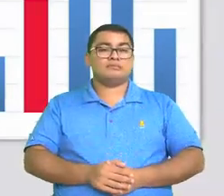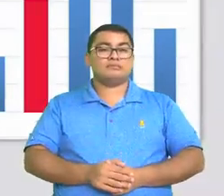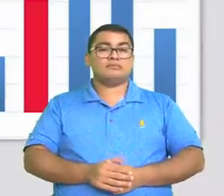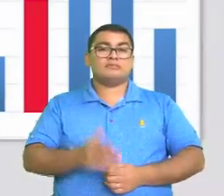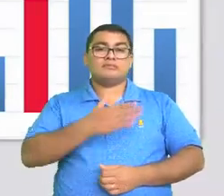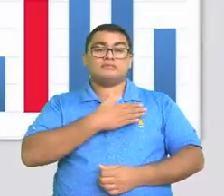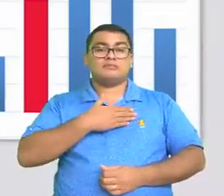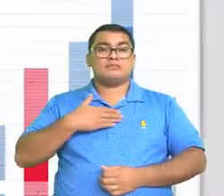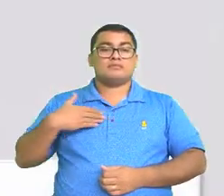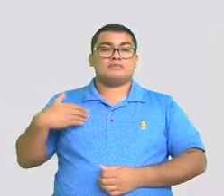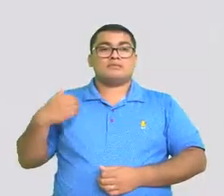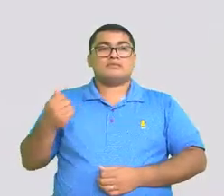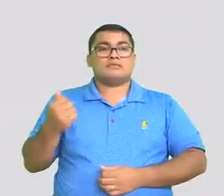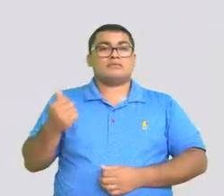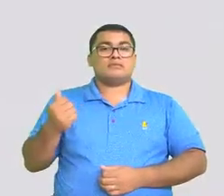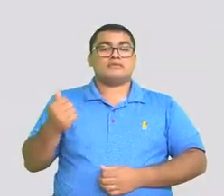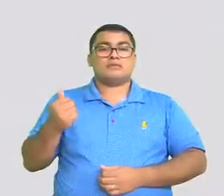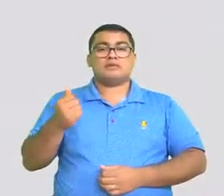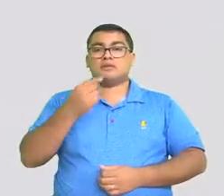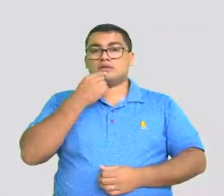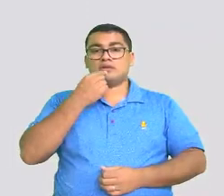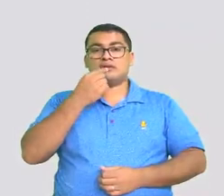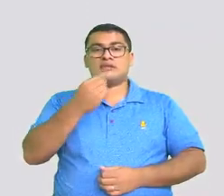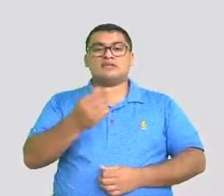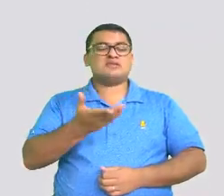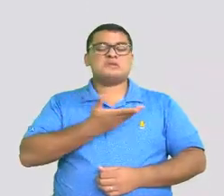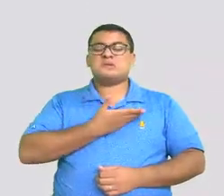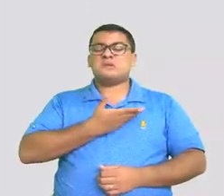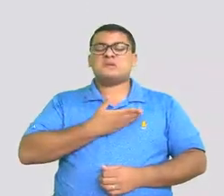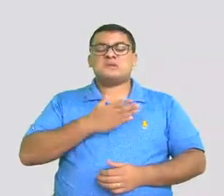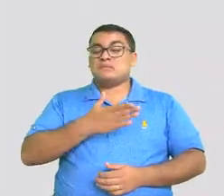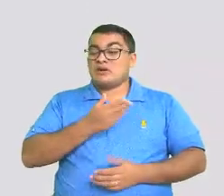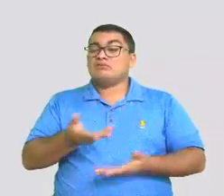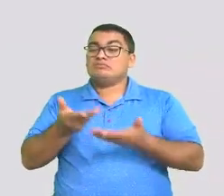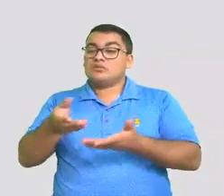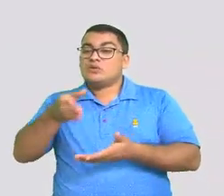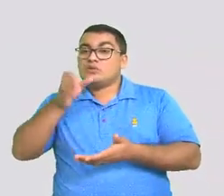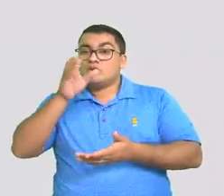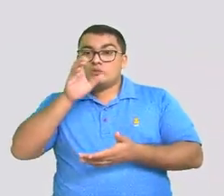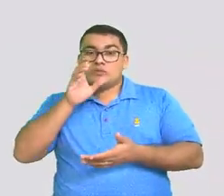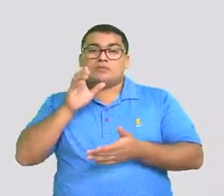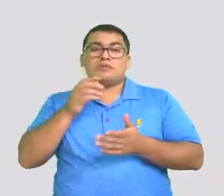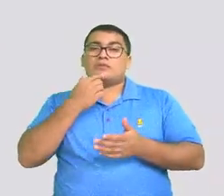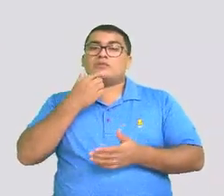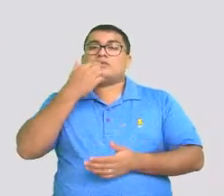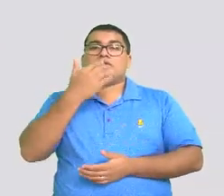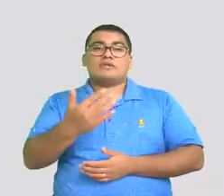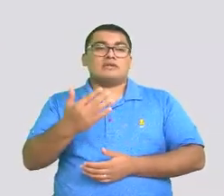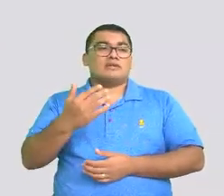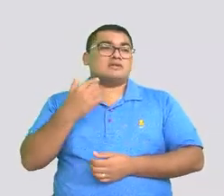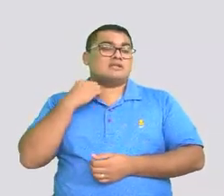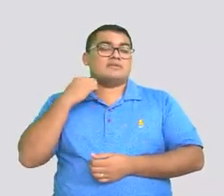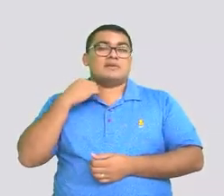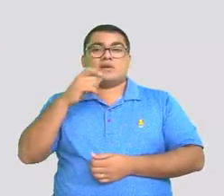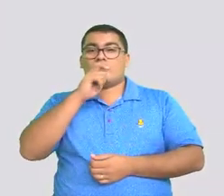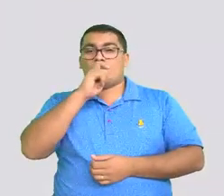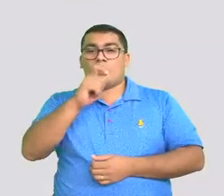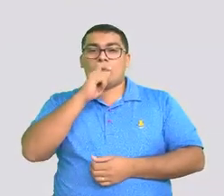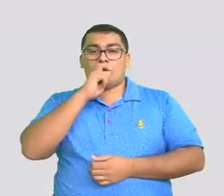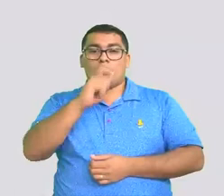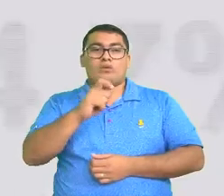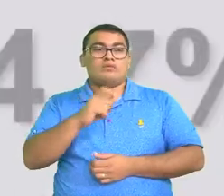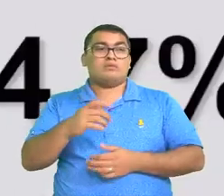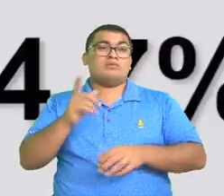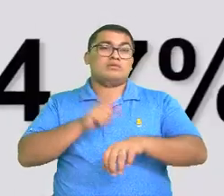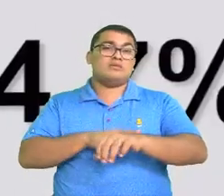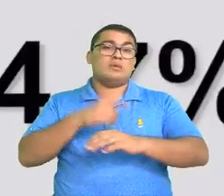Es mejor darle a probar a los niños lo que no les gusta. Porque si vos le estás dando a probar lo que le gusta, con